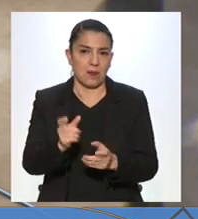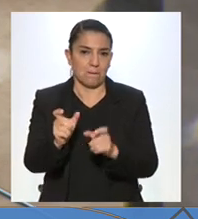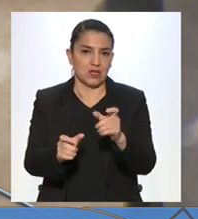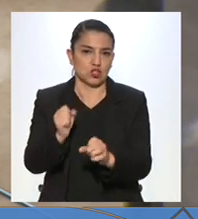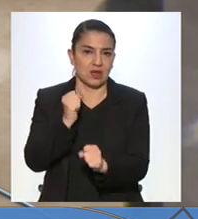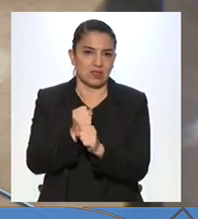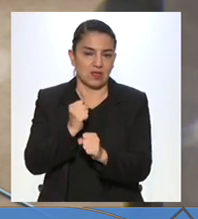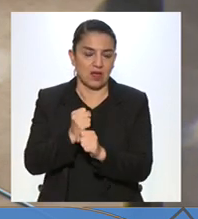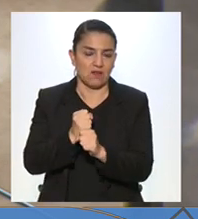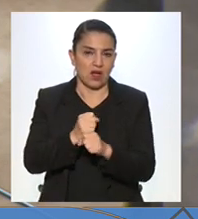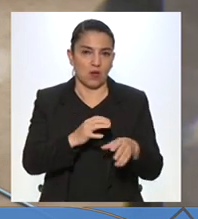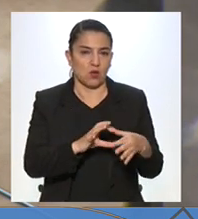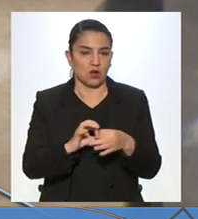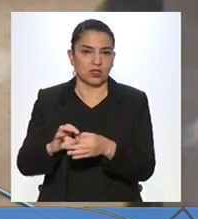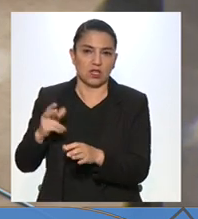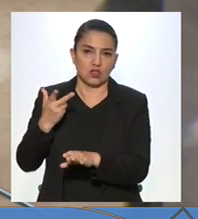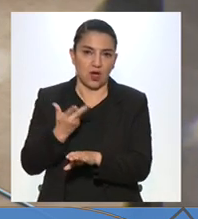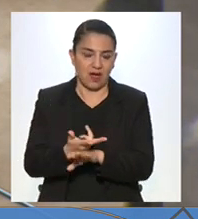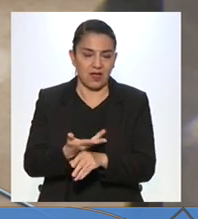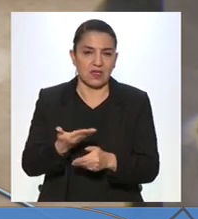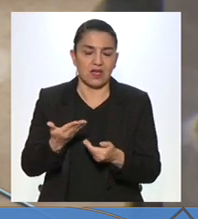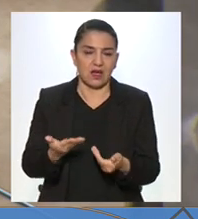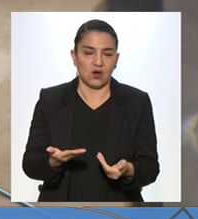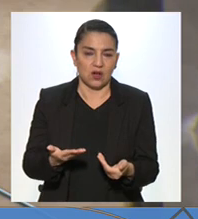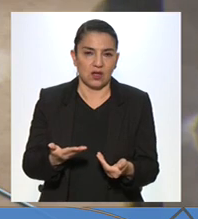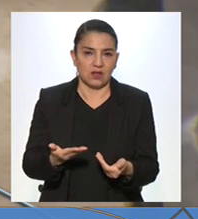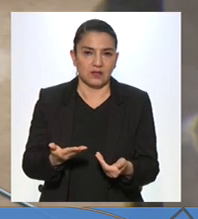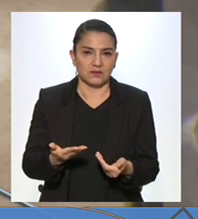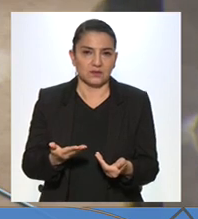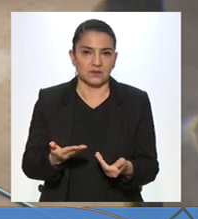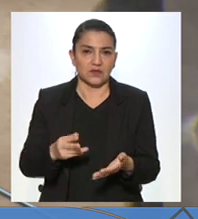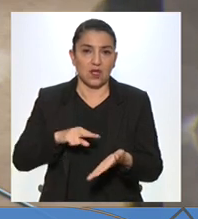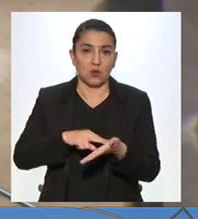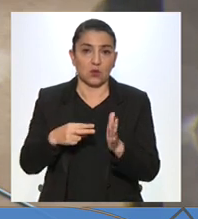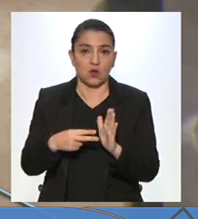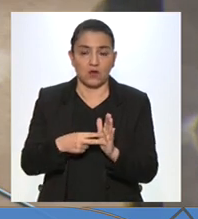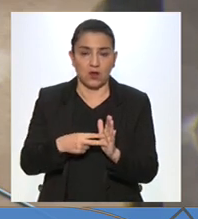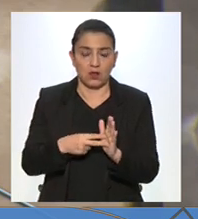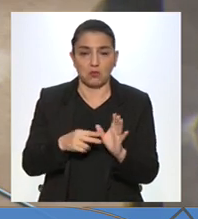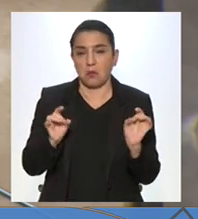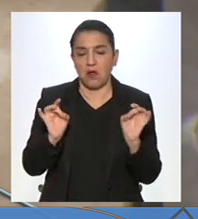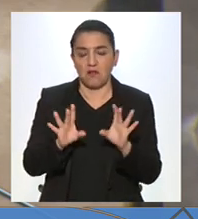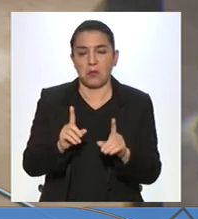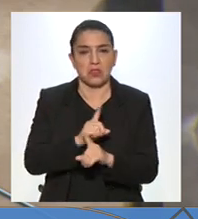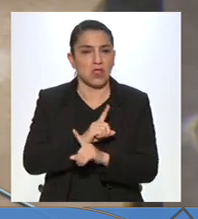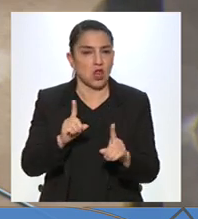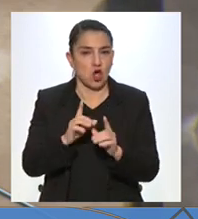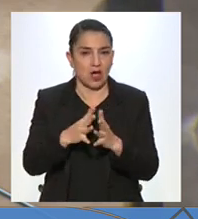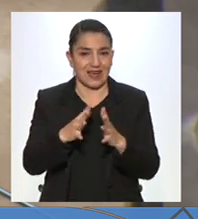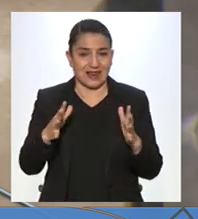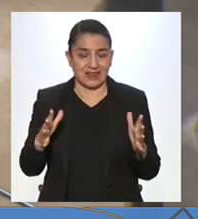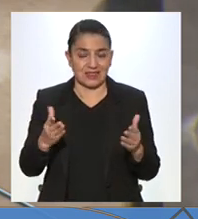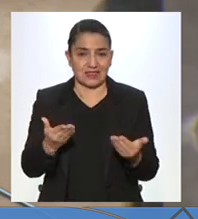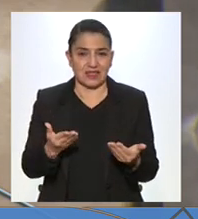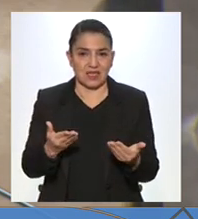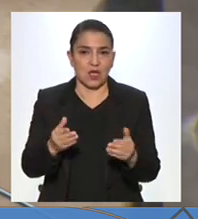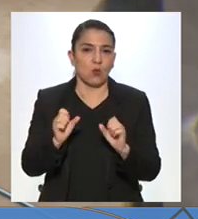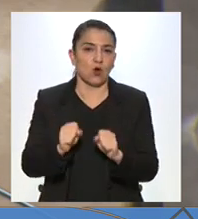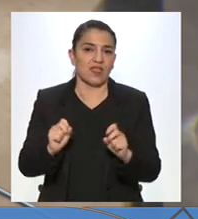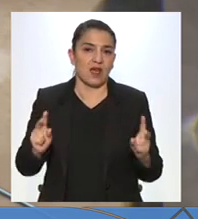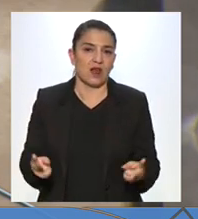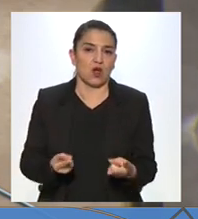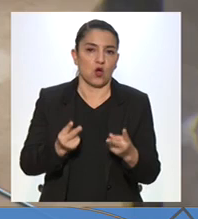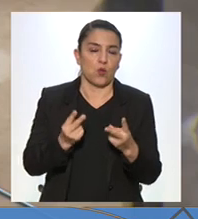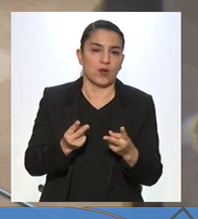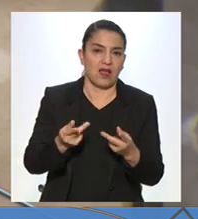lo tanto, hay todavía un espacio, probablemente no demasiado grande, pero para poder recuperar la actividad